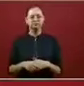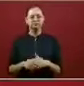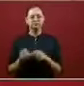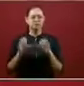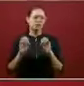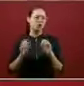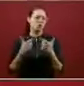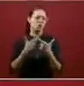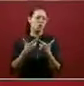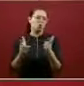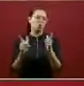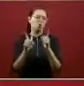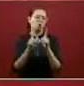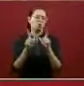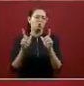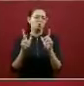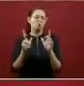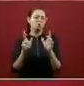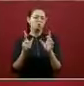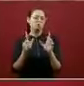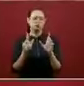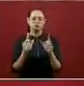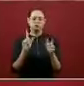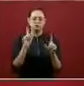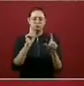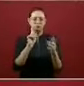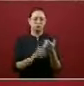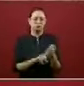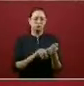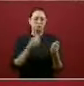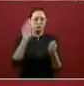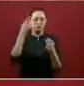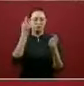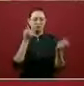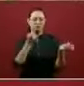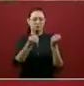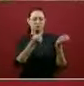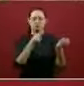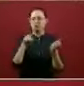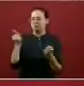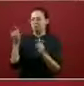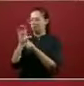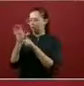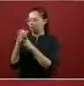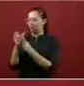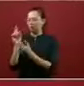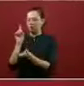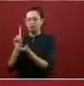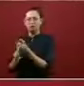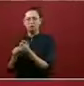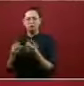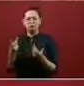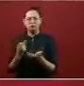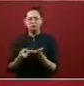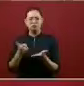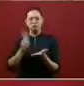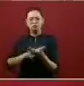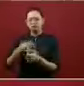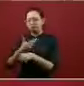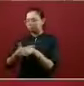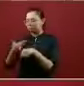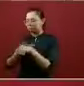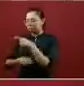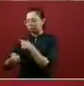integrantes de grupos que manejan universidades y que tienen mucha capacidad de